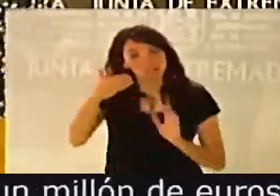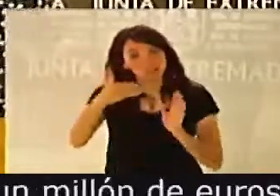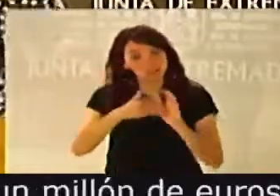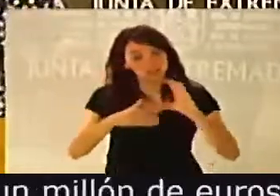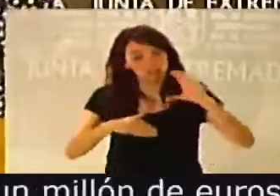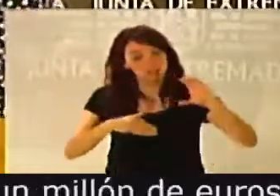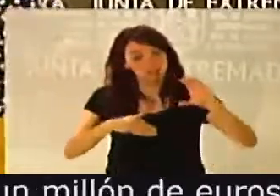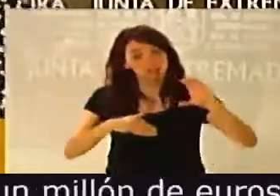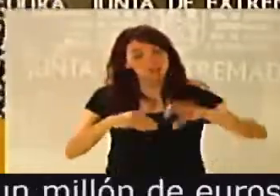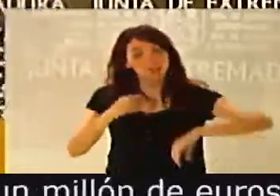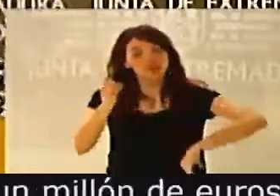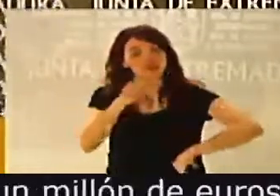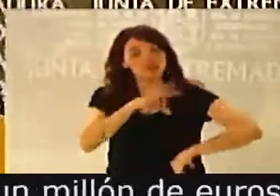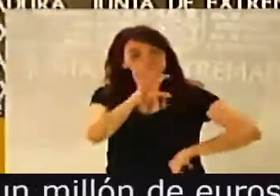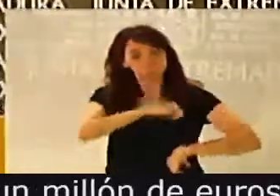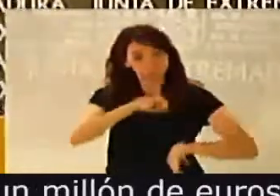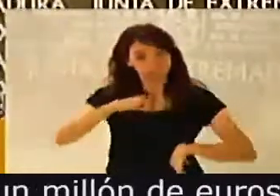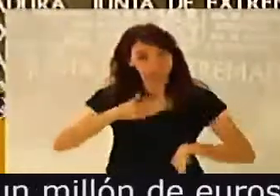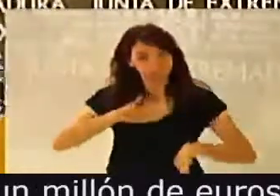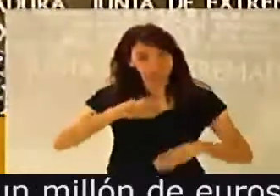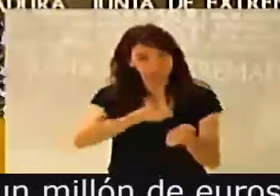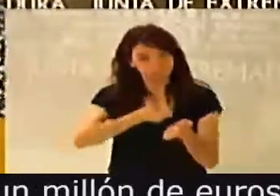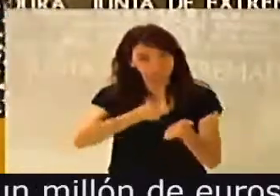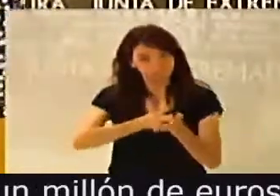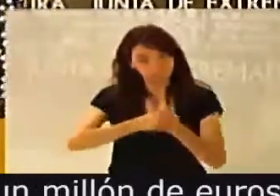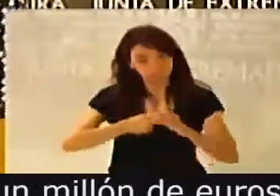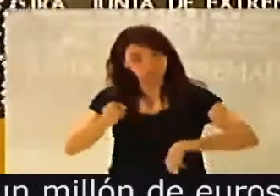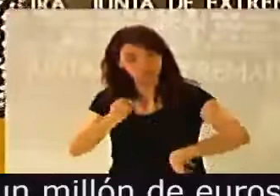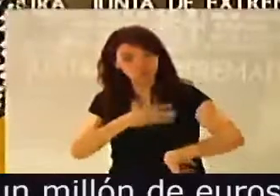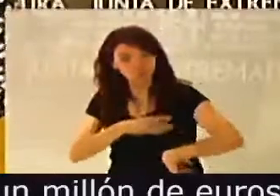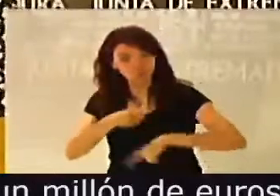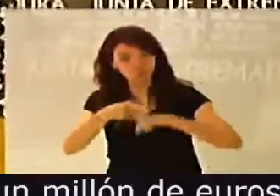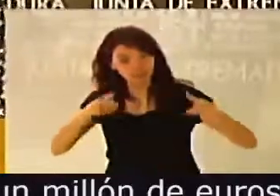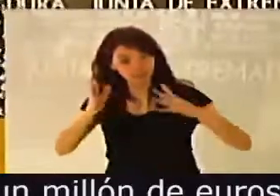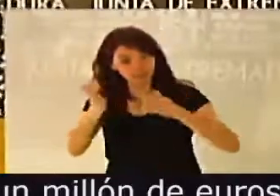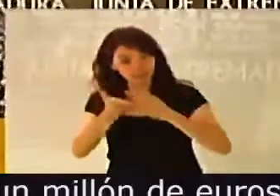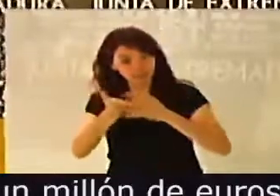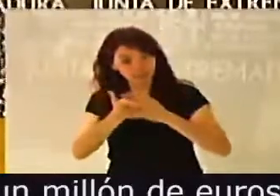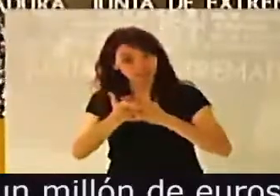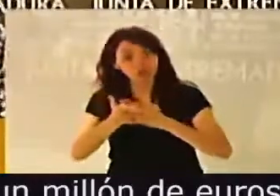y los otros 500.000 euros corresponden al Pacto de Estado. Saben ustedes que son